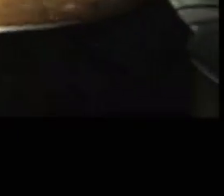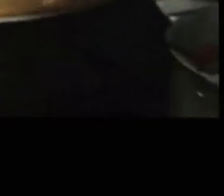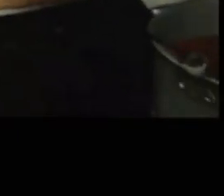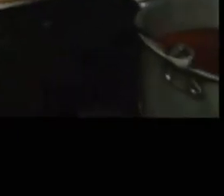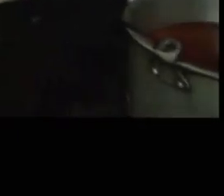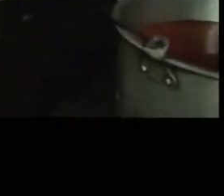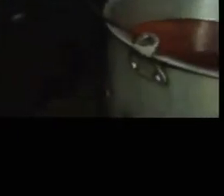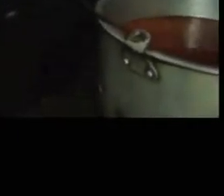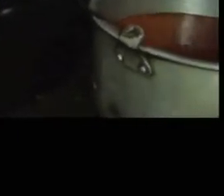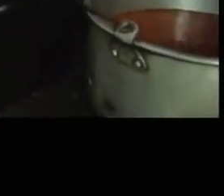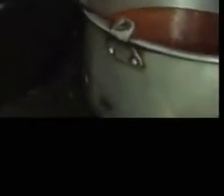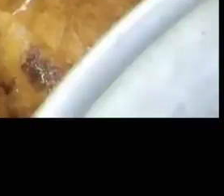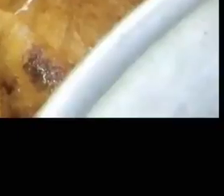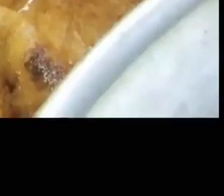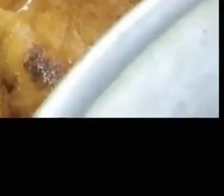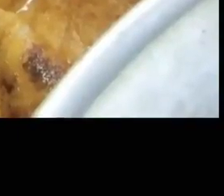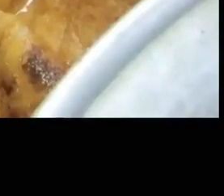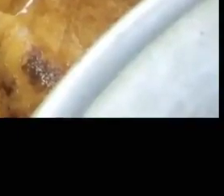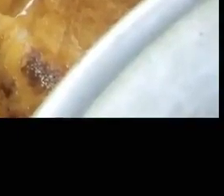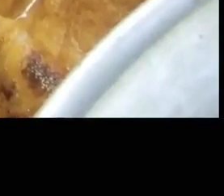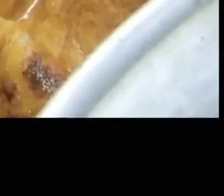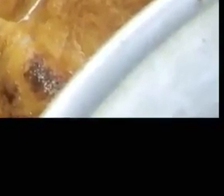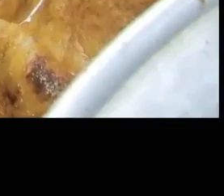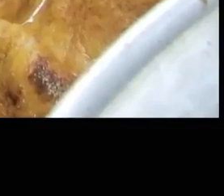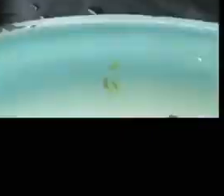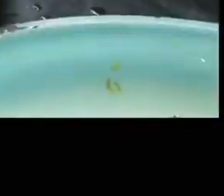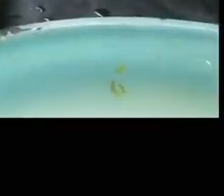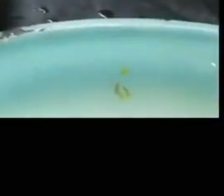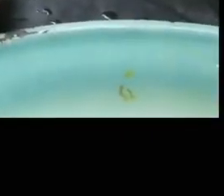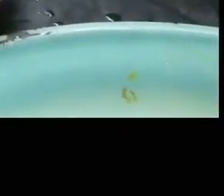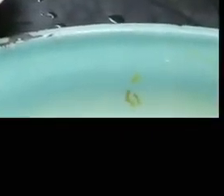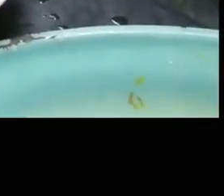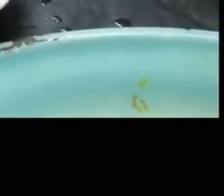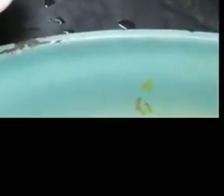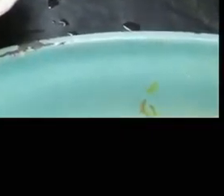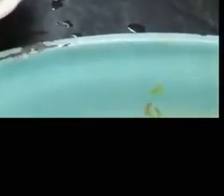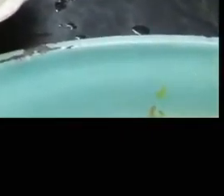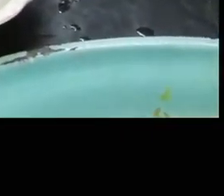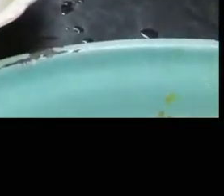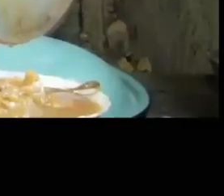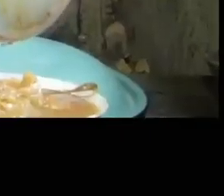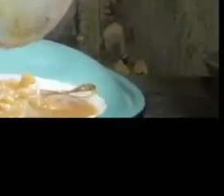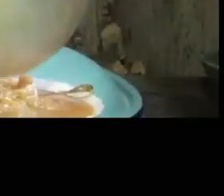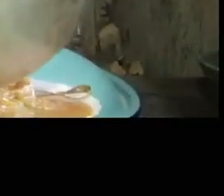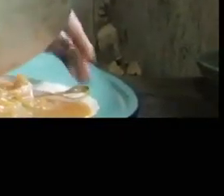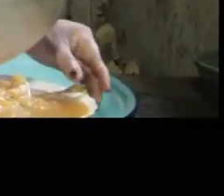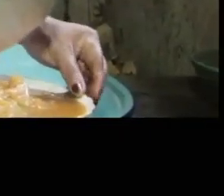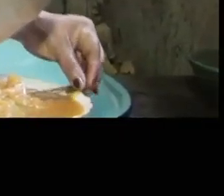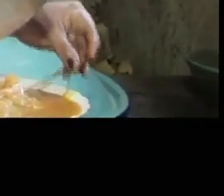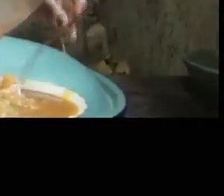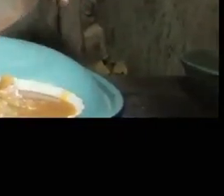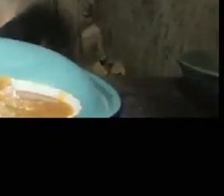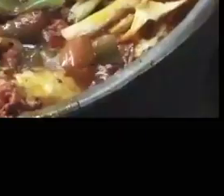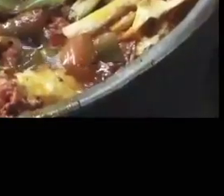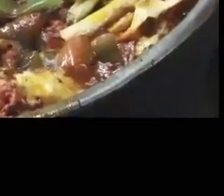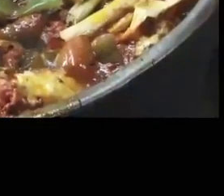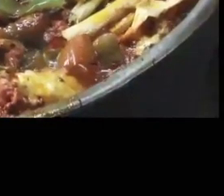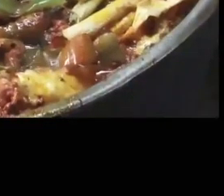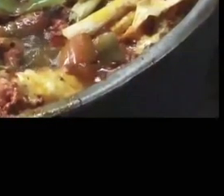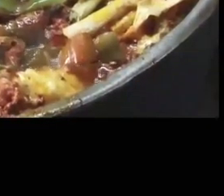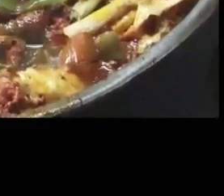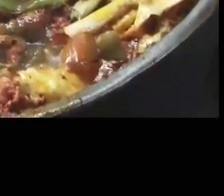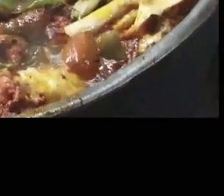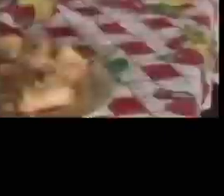guapirulazo, un tremendo mondongazo. El mondongo es un platillo con orígenes afroboliviano. En Nicaragua,